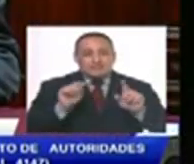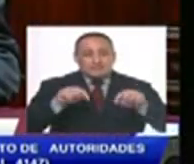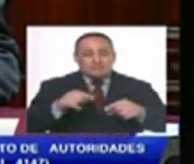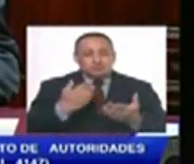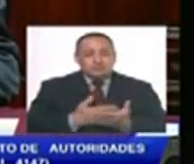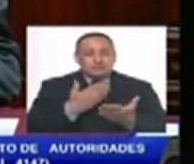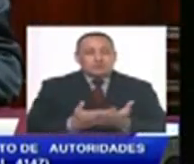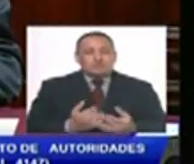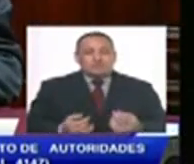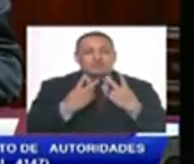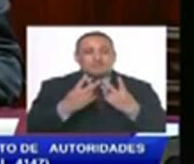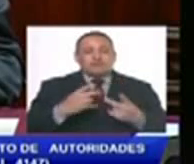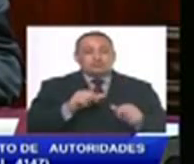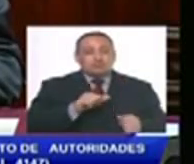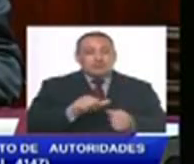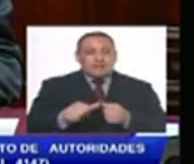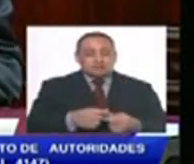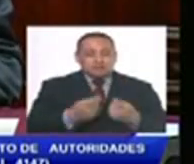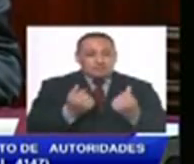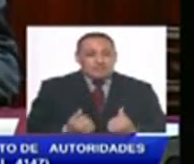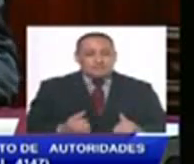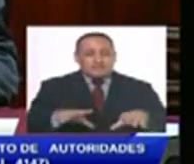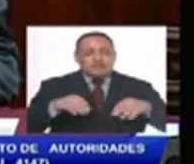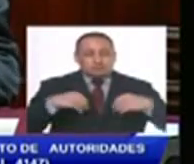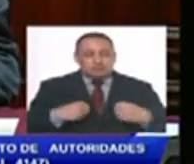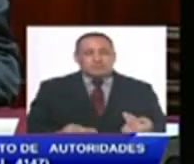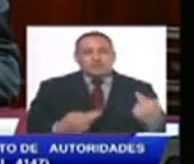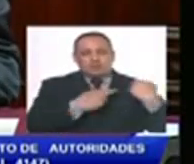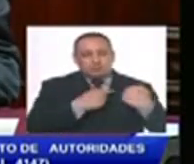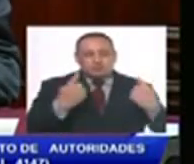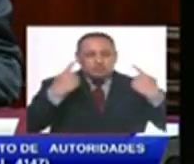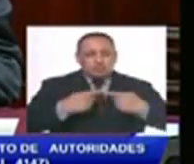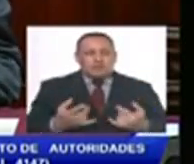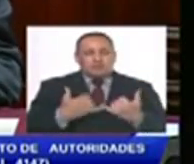y después salen con esta cuestión de orden.